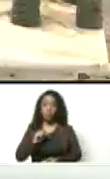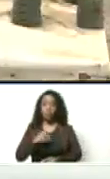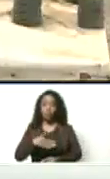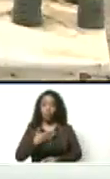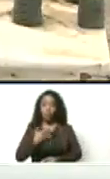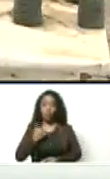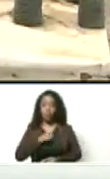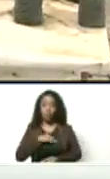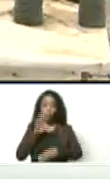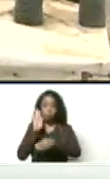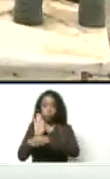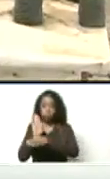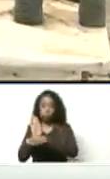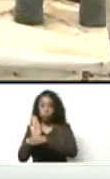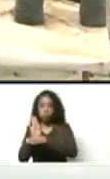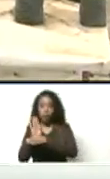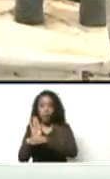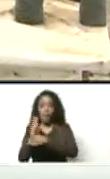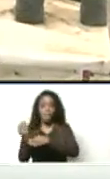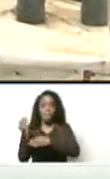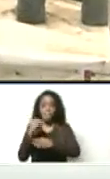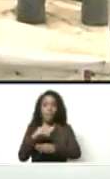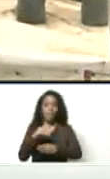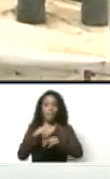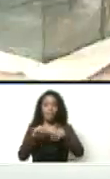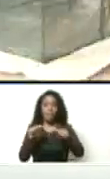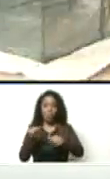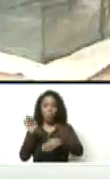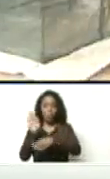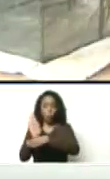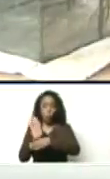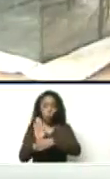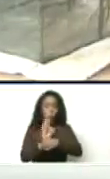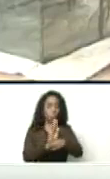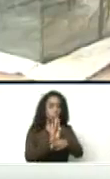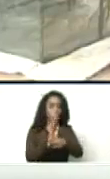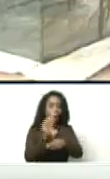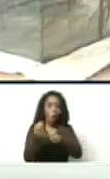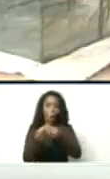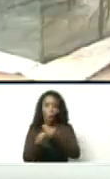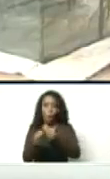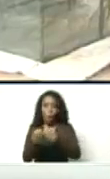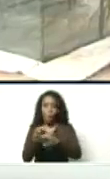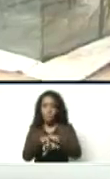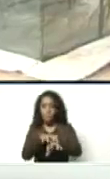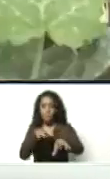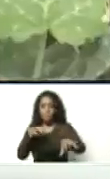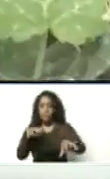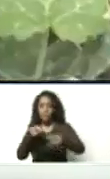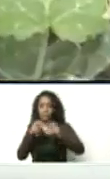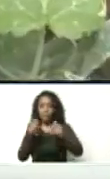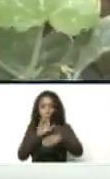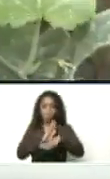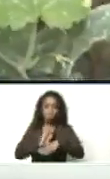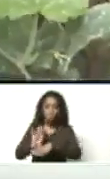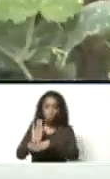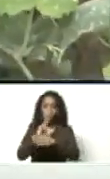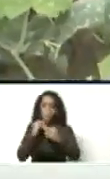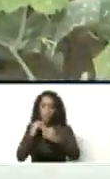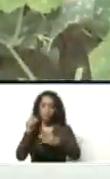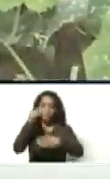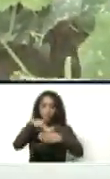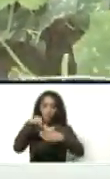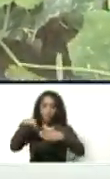conservar la mayor calidad de tierras, cultivar la mayor calidad de tierra para la